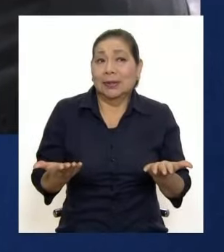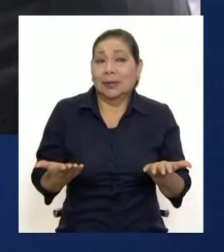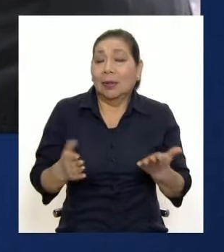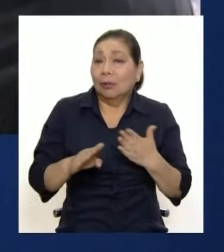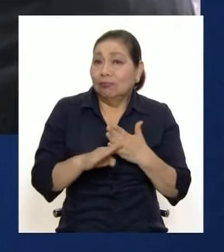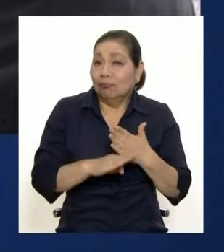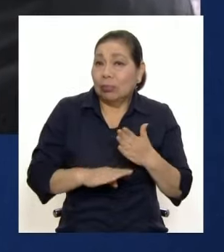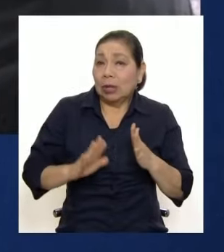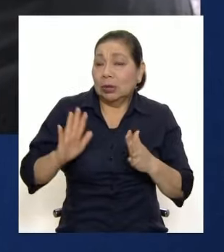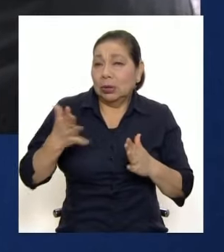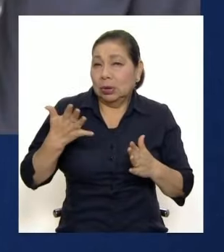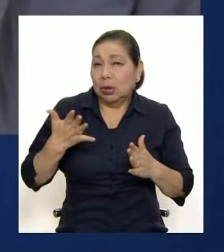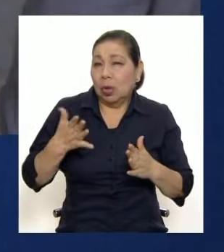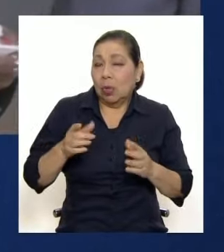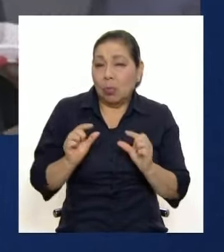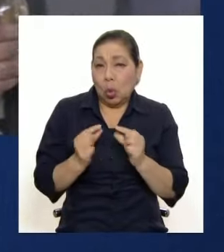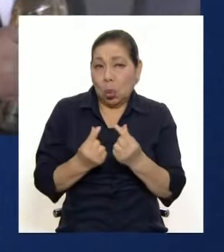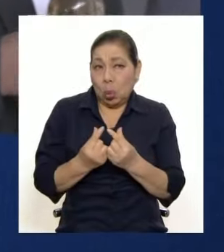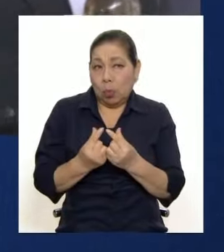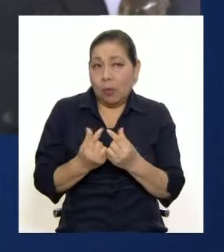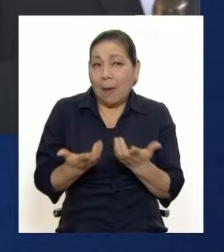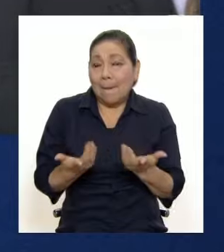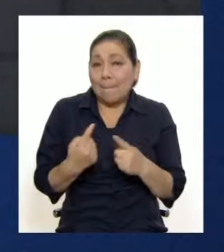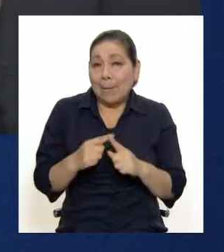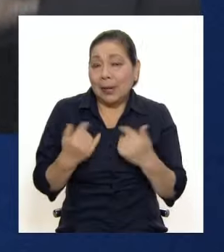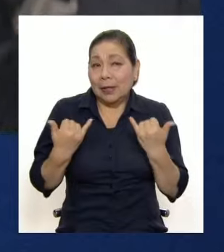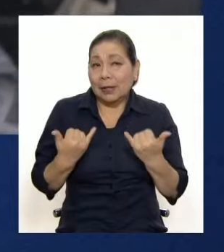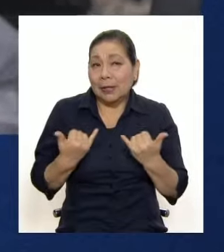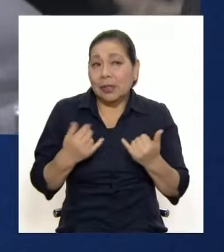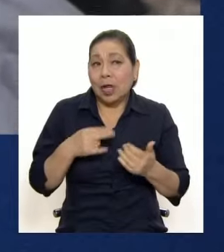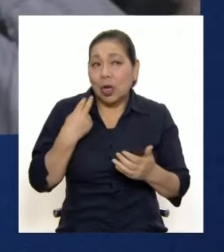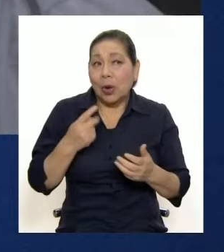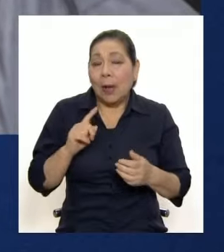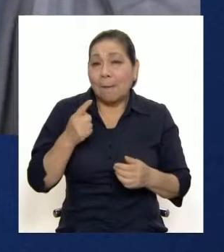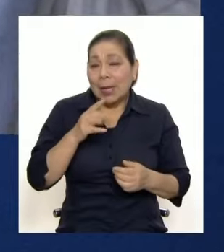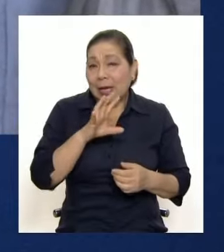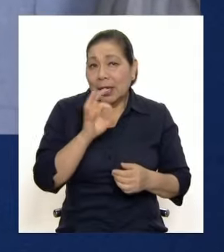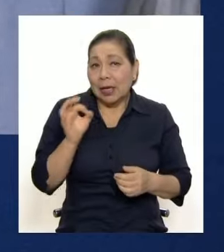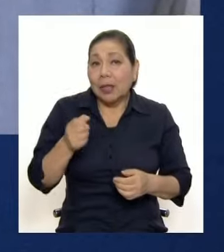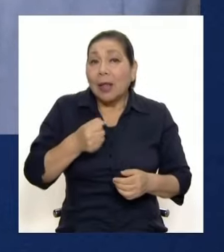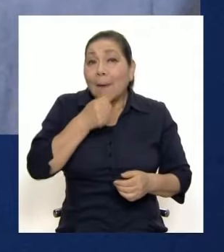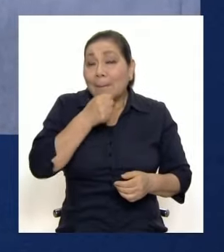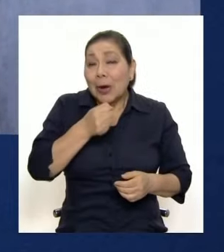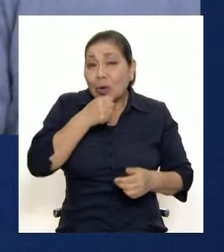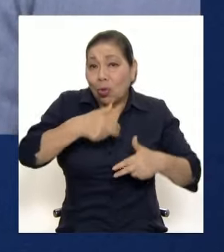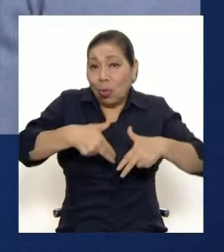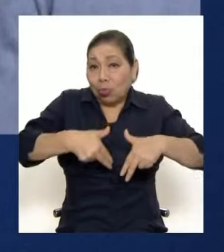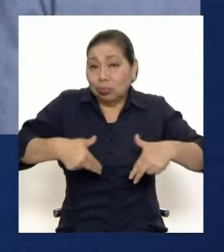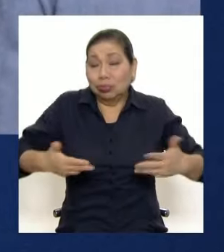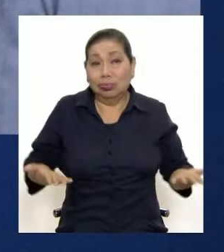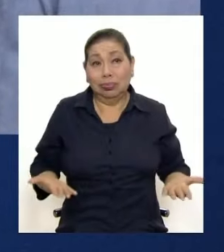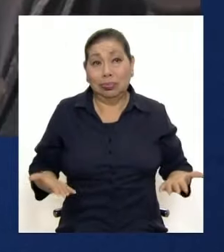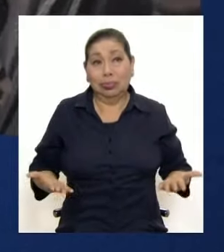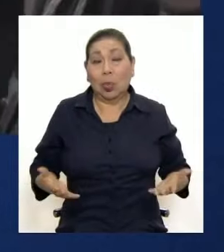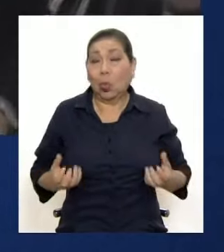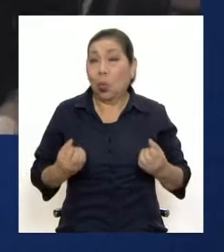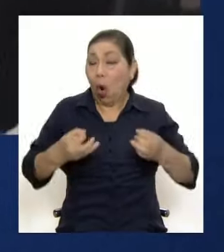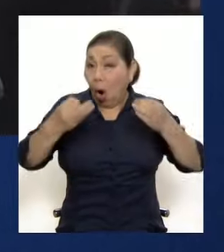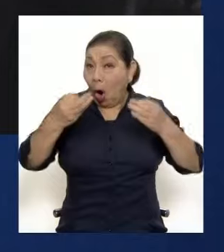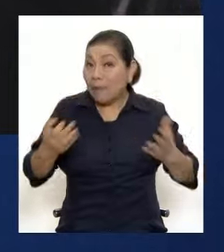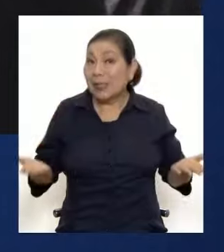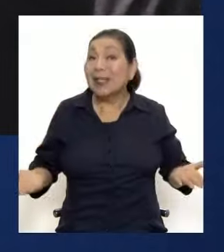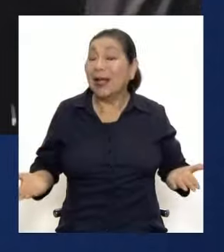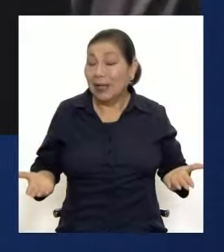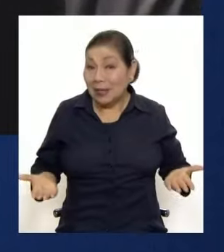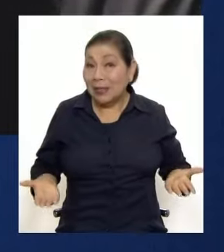básicamente 5000 delegados para esta para esto noviembre y 100 periodistas eso eso son las cifras oficiales